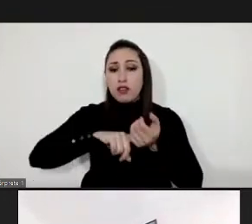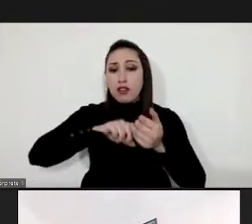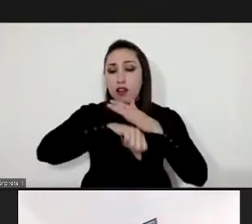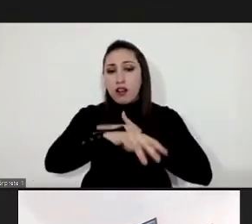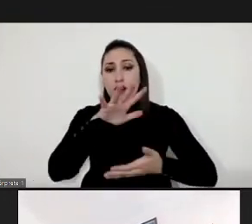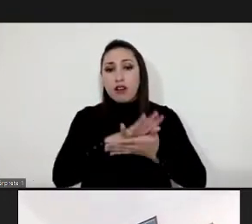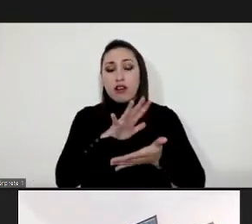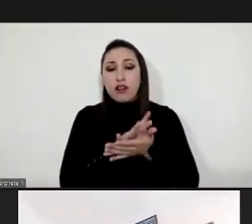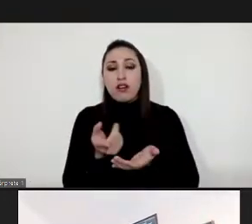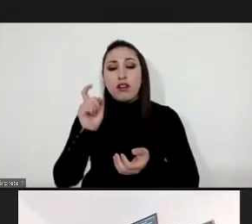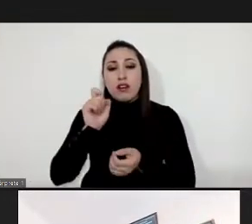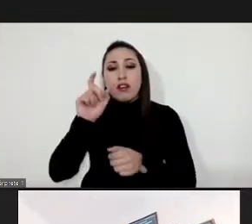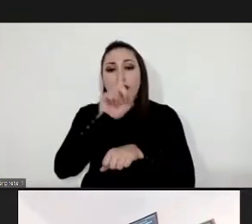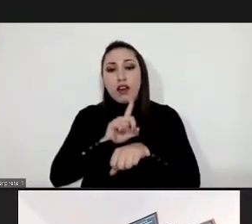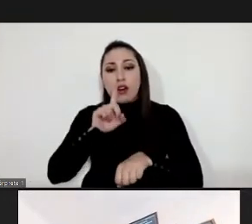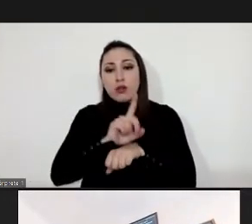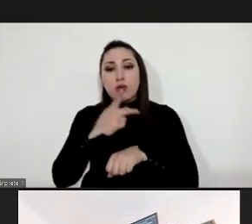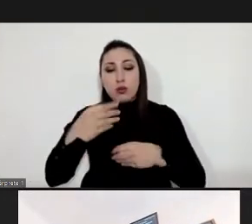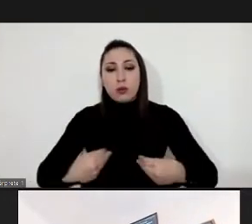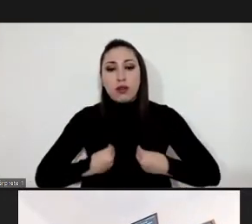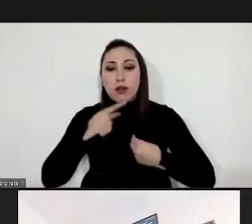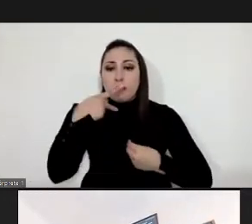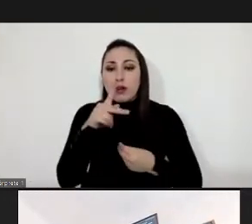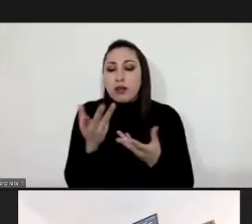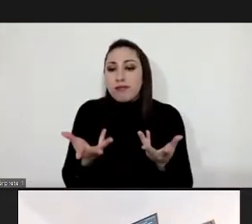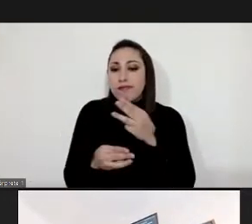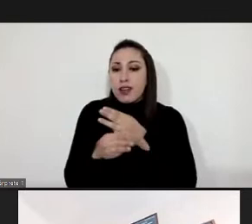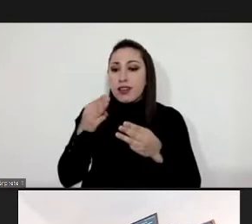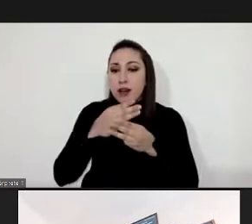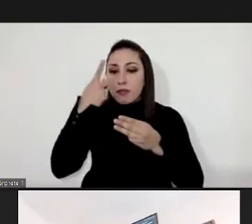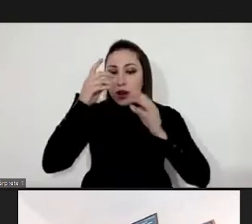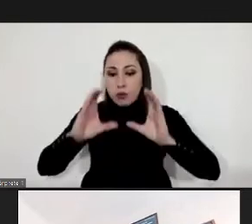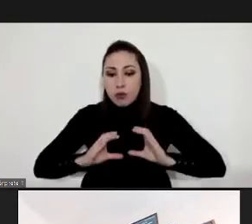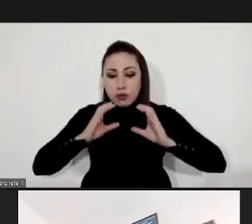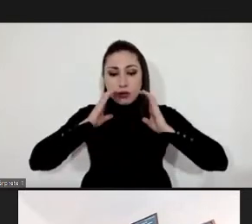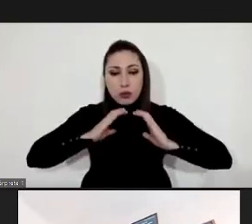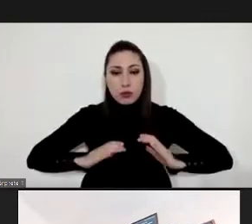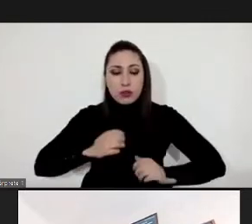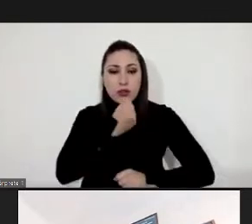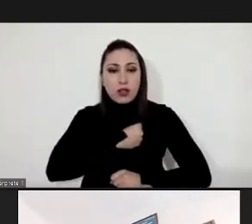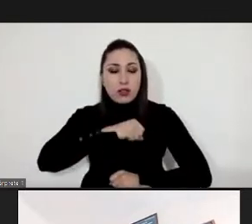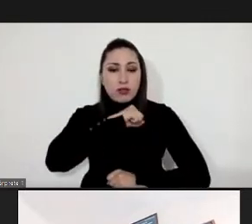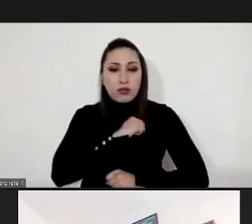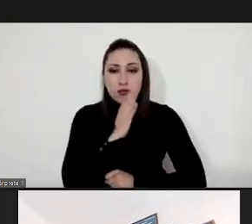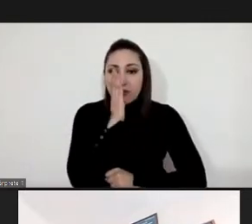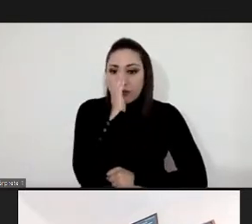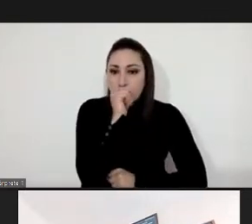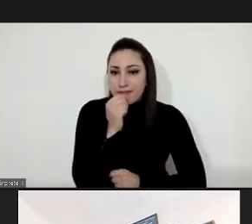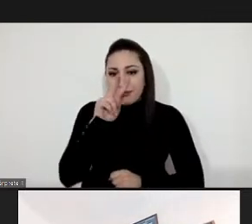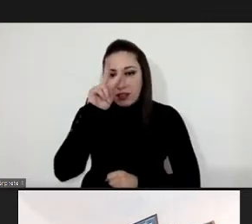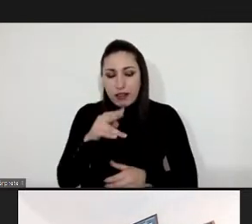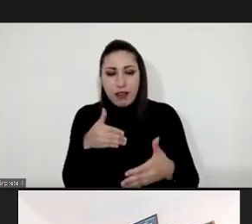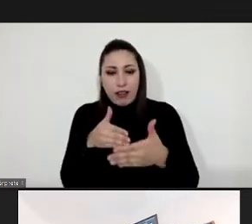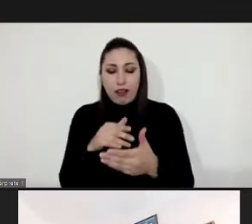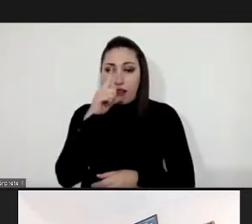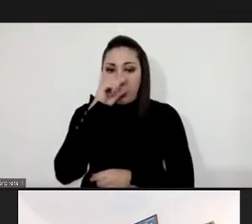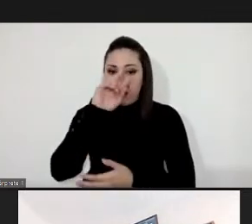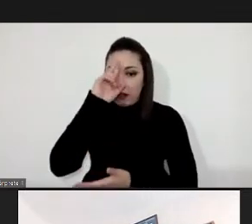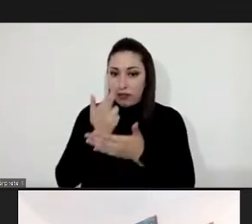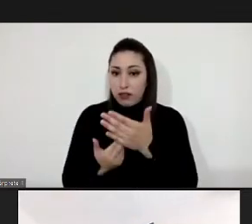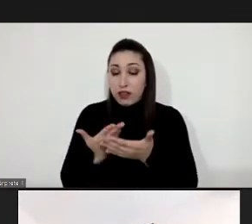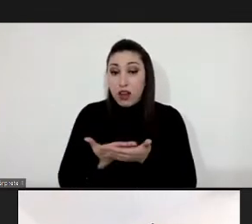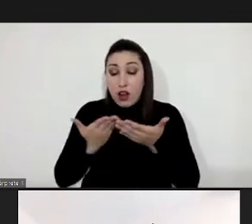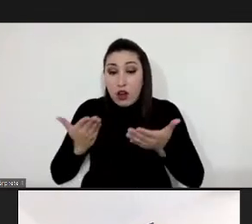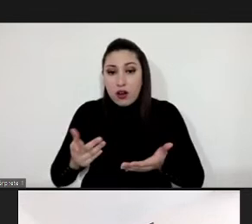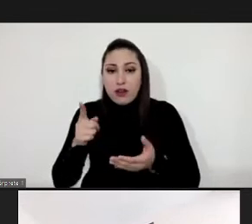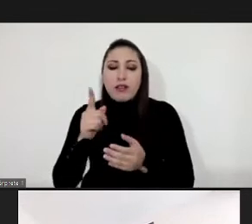desarrollar su vida cotidiana sin los elementos necesarios e indispensables para el cuidado de su salud, y que por su sexo requiere